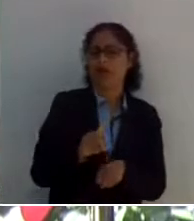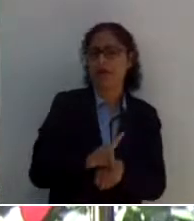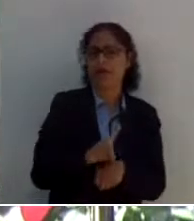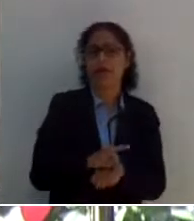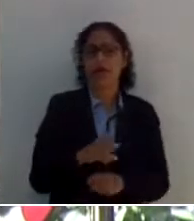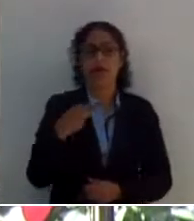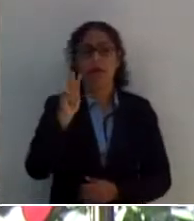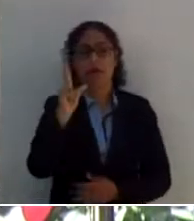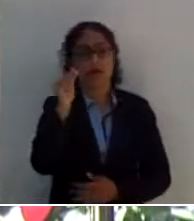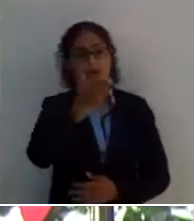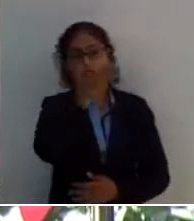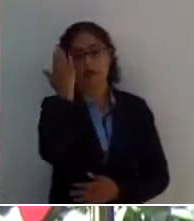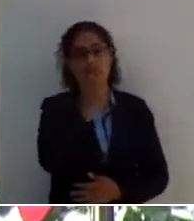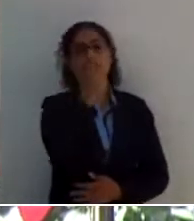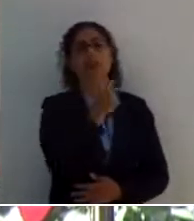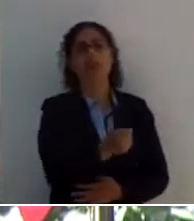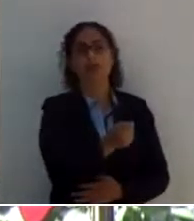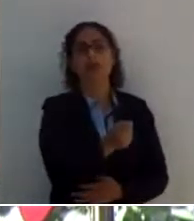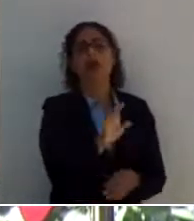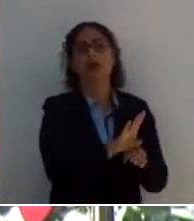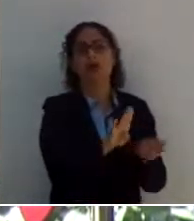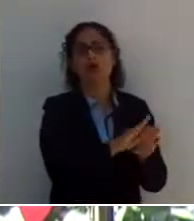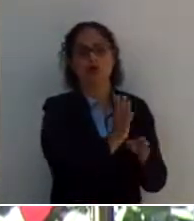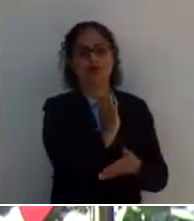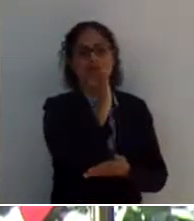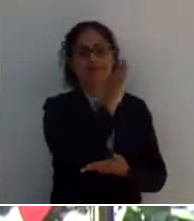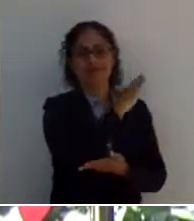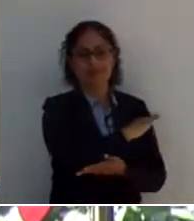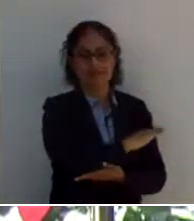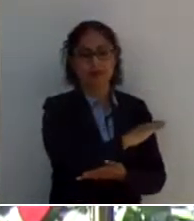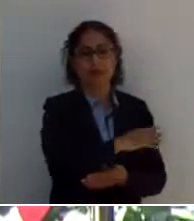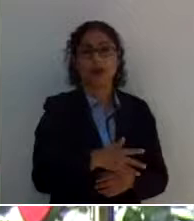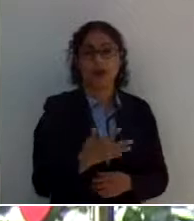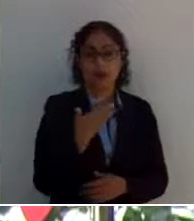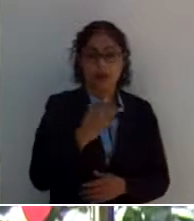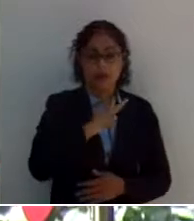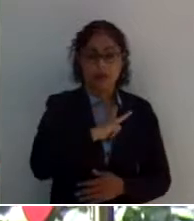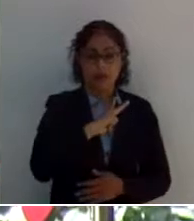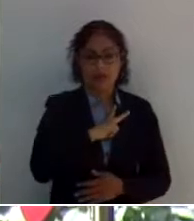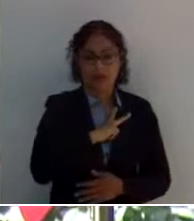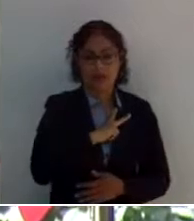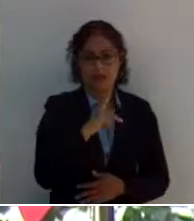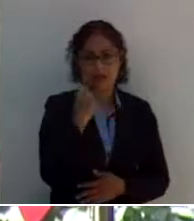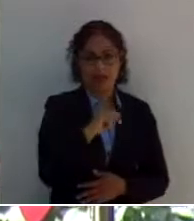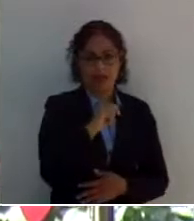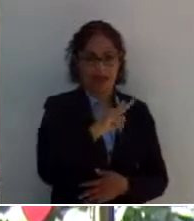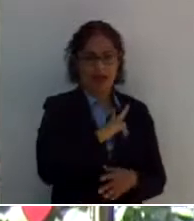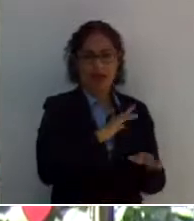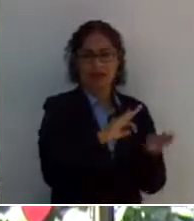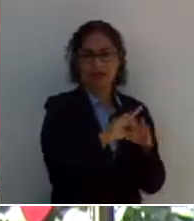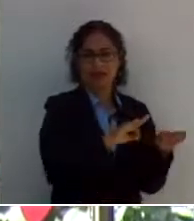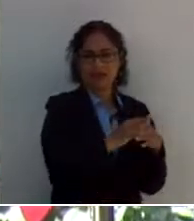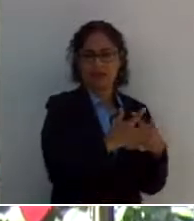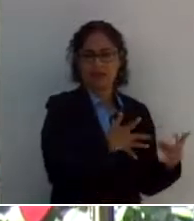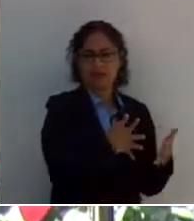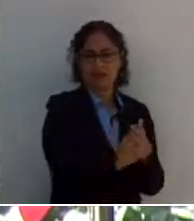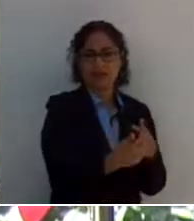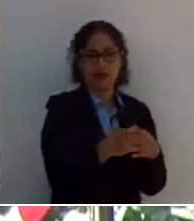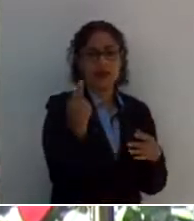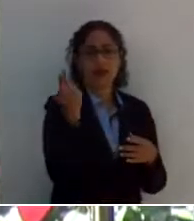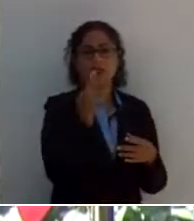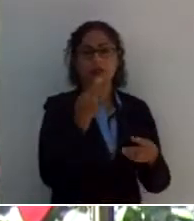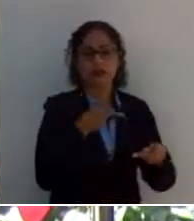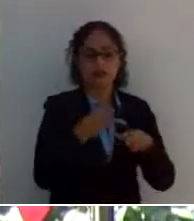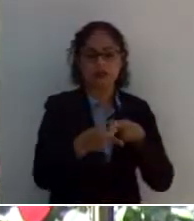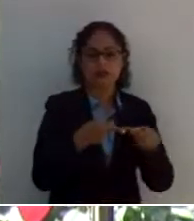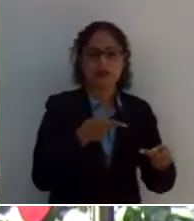nunca sabemos cómo va a terminar. La tarea a la que se enfrenta un agente de orden implica preparación y